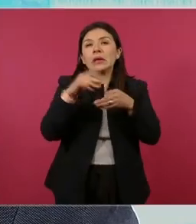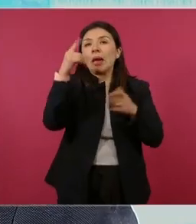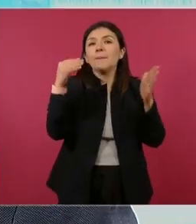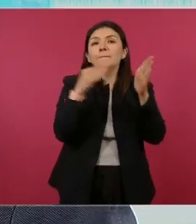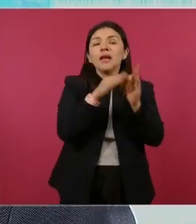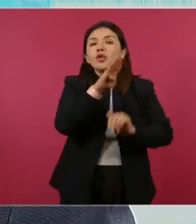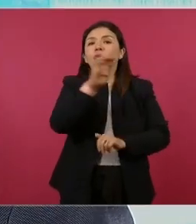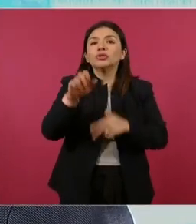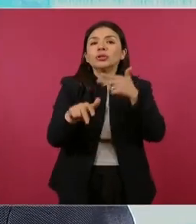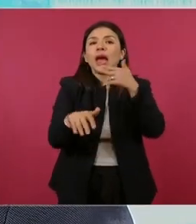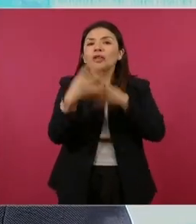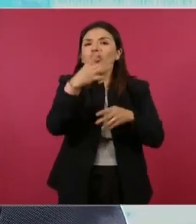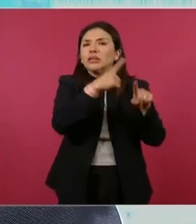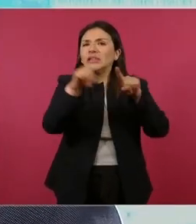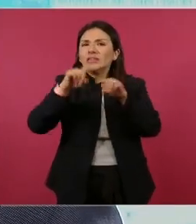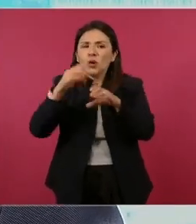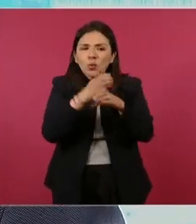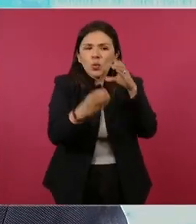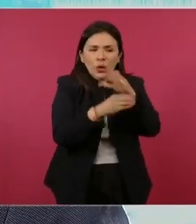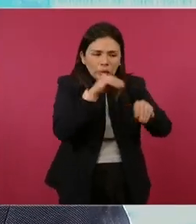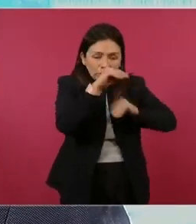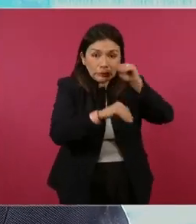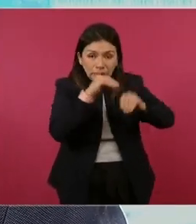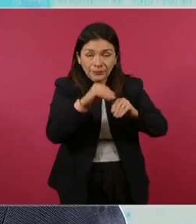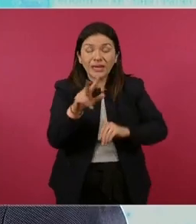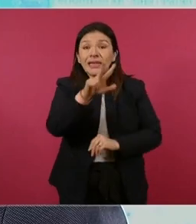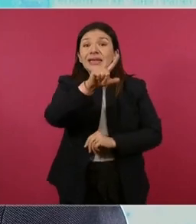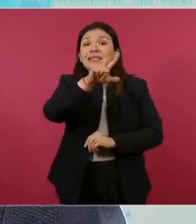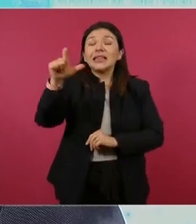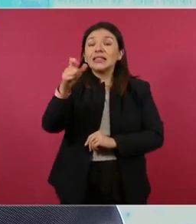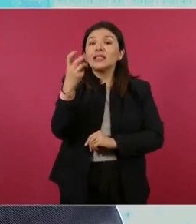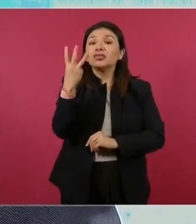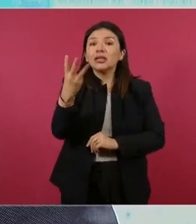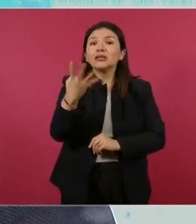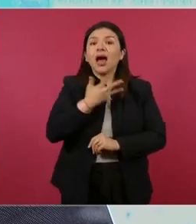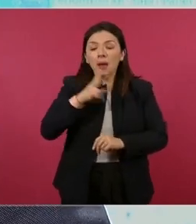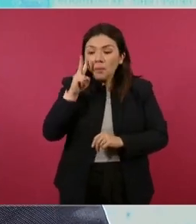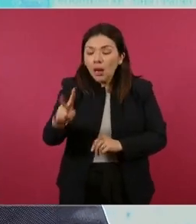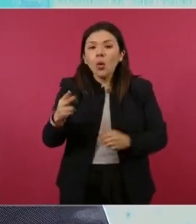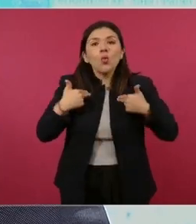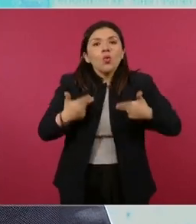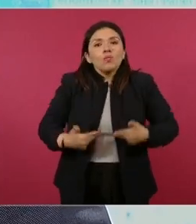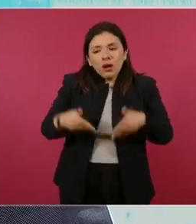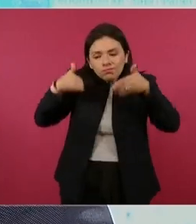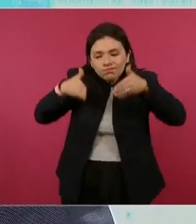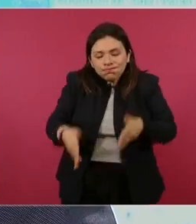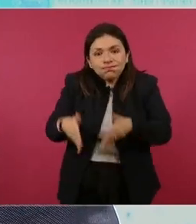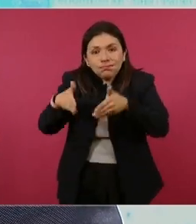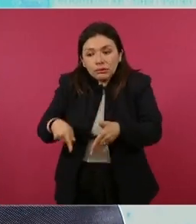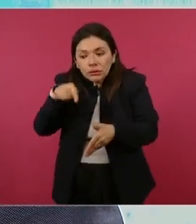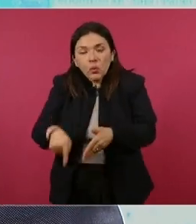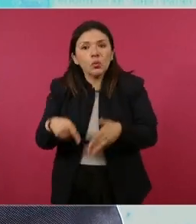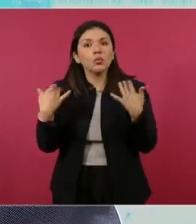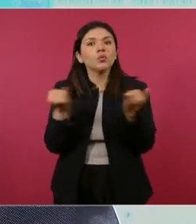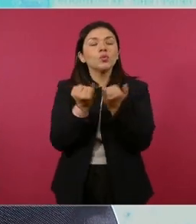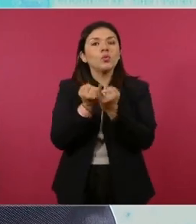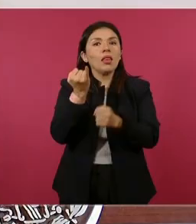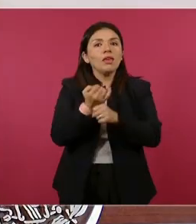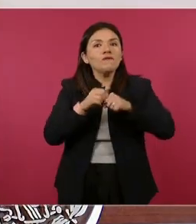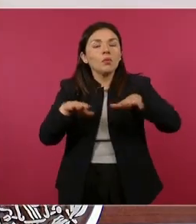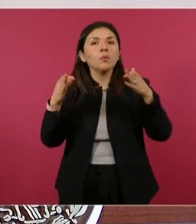1.914 piezas. 703 enterramientos humanos que nos dan muy importante información sobre